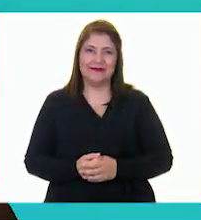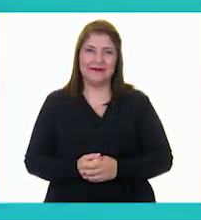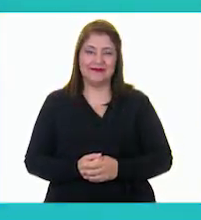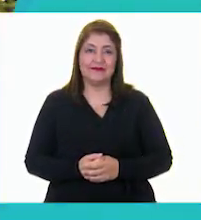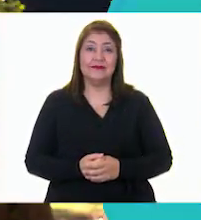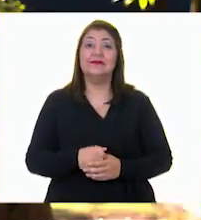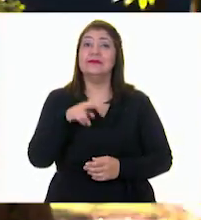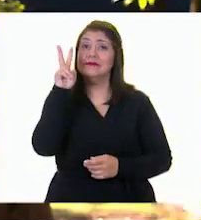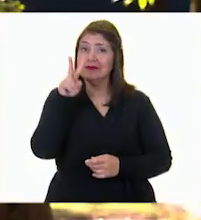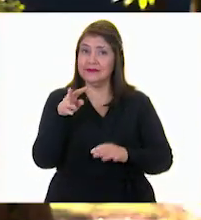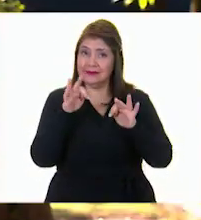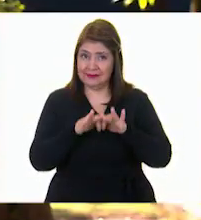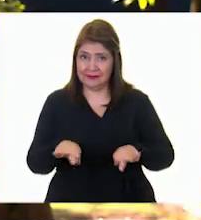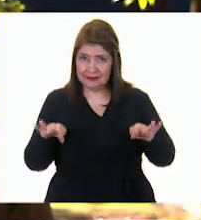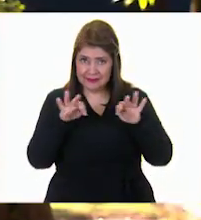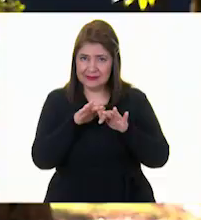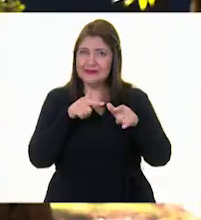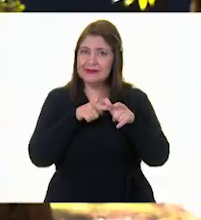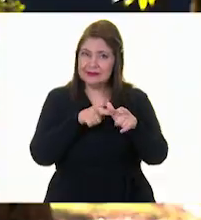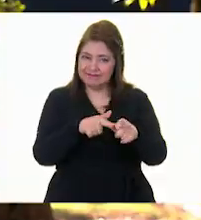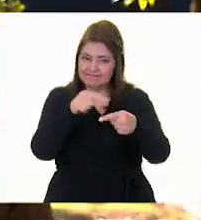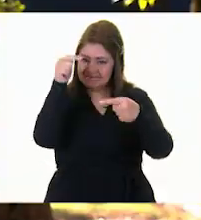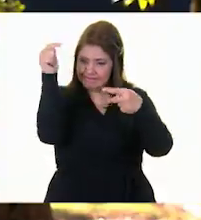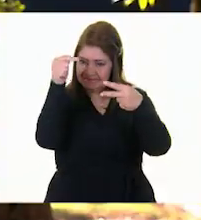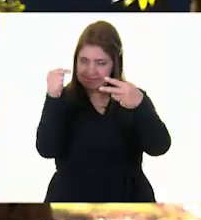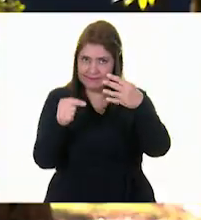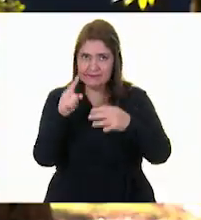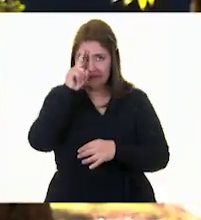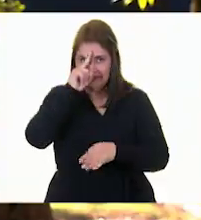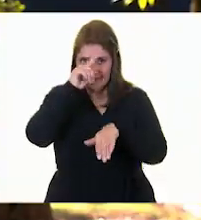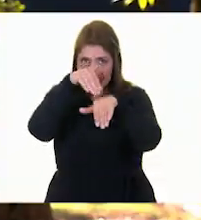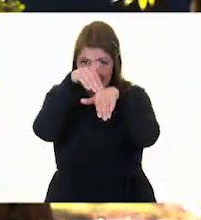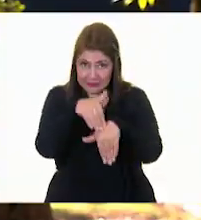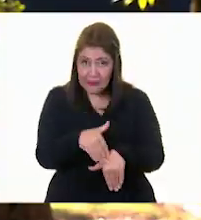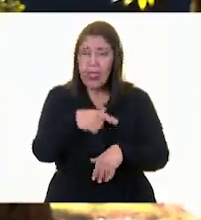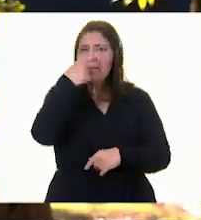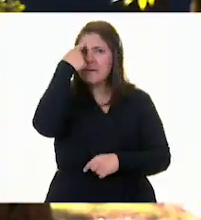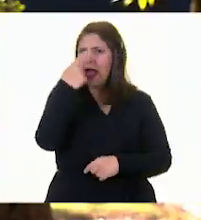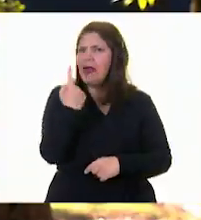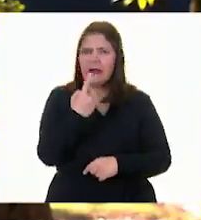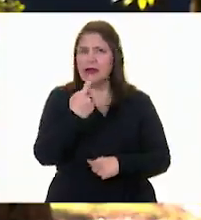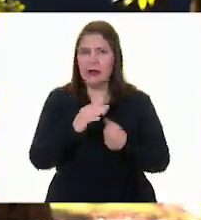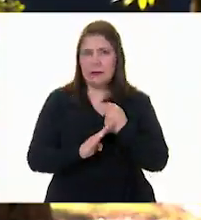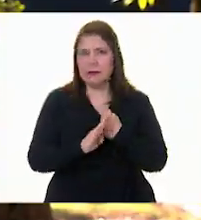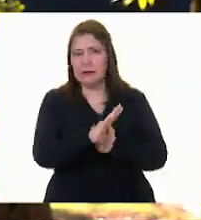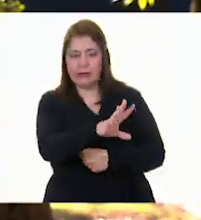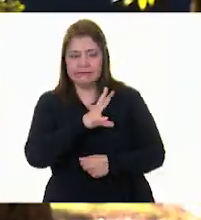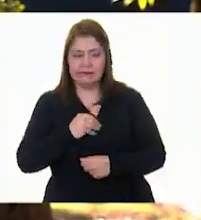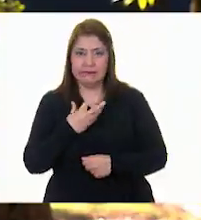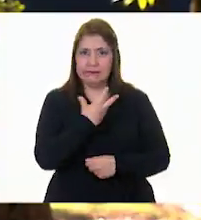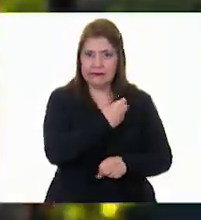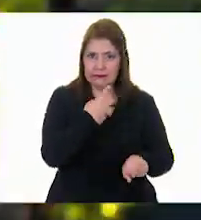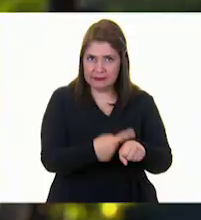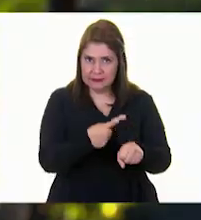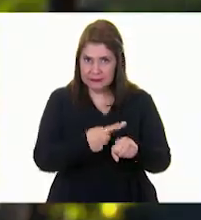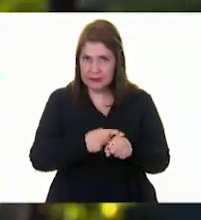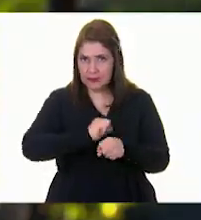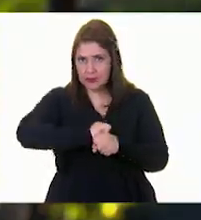Es muy importante continuar con las recomendaciones para evitar contagios de COVID.